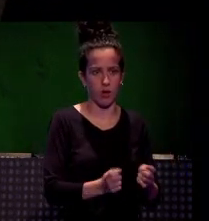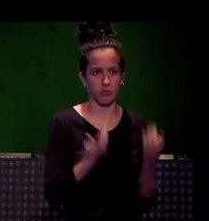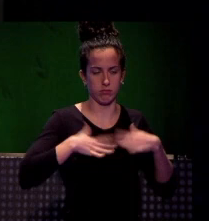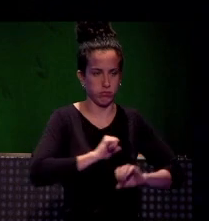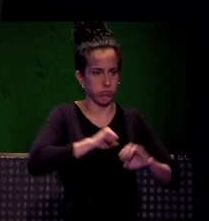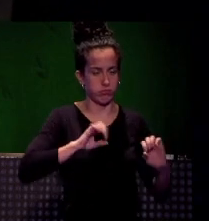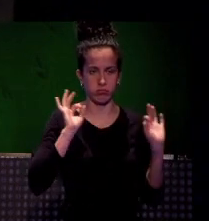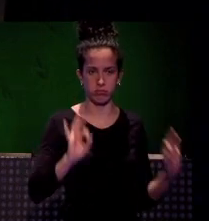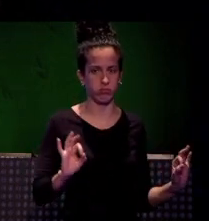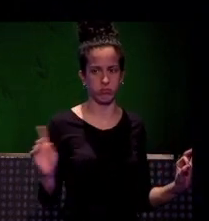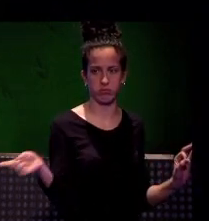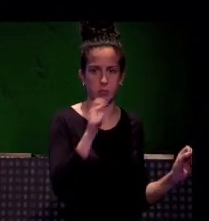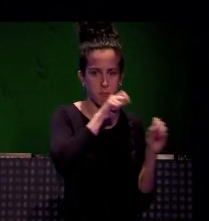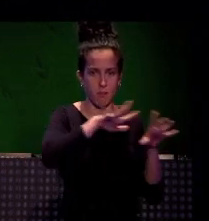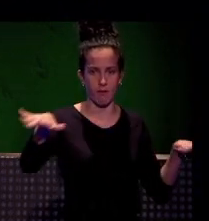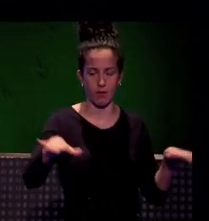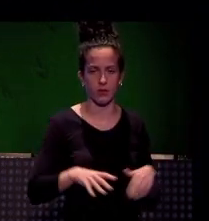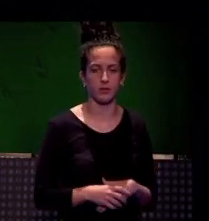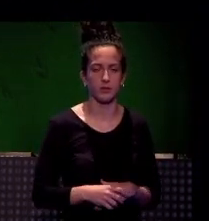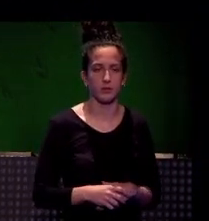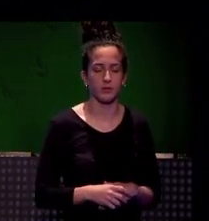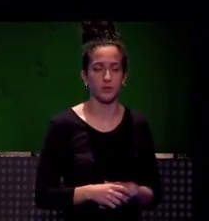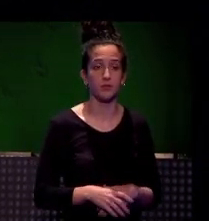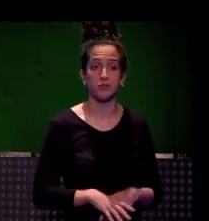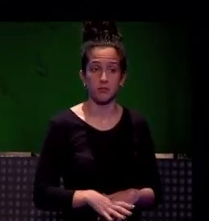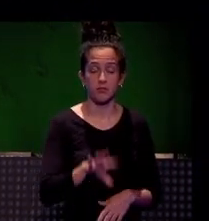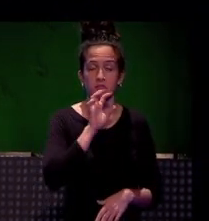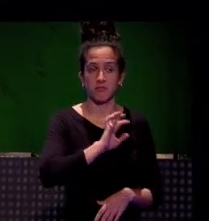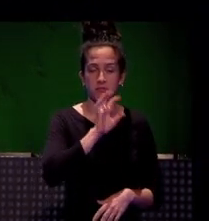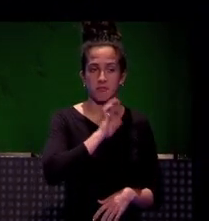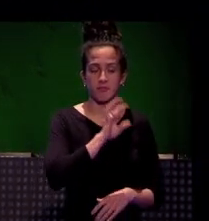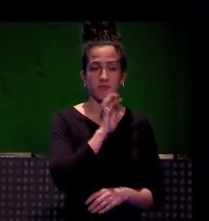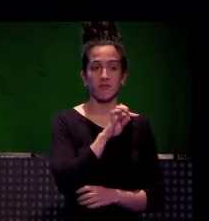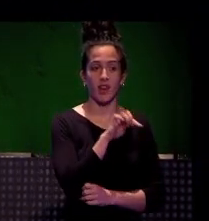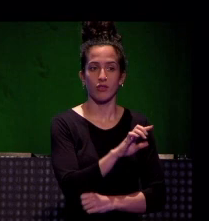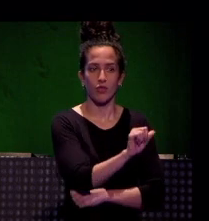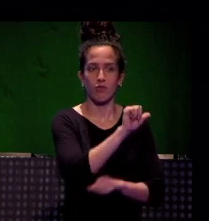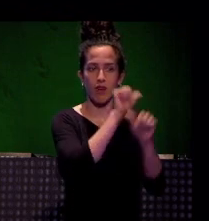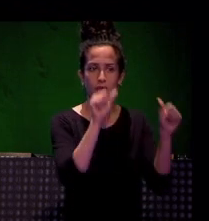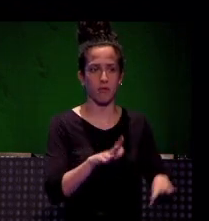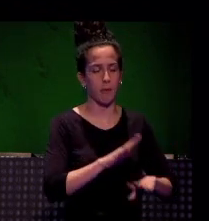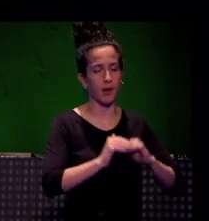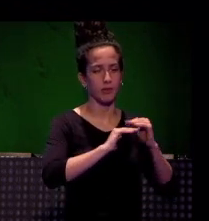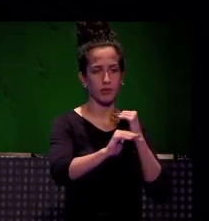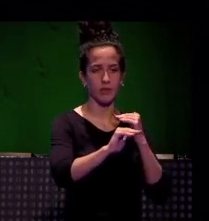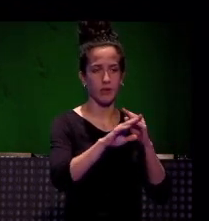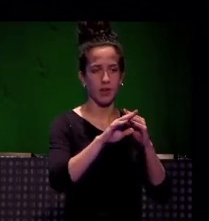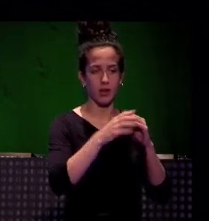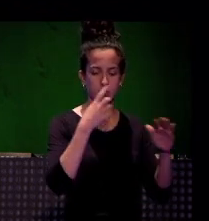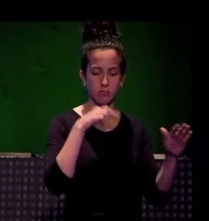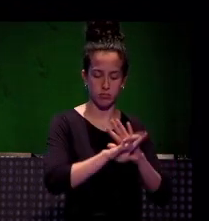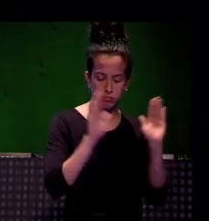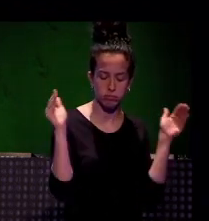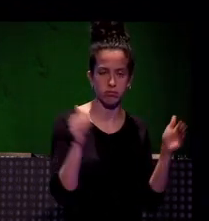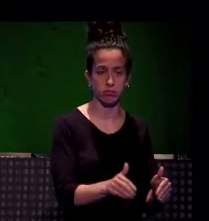curiosamente es una forma de trabajar la sostenibilidad que solamente es